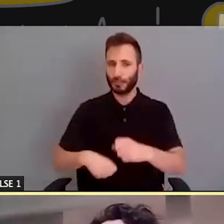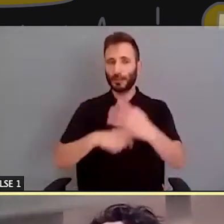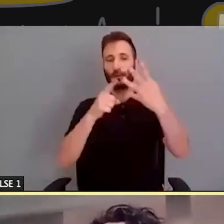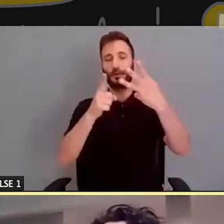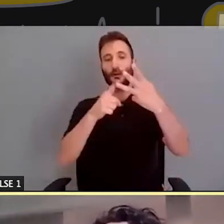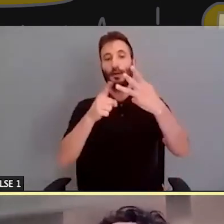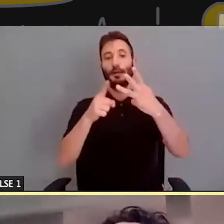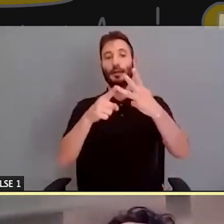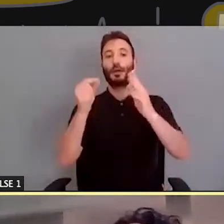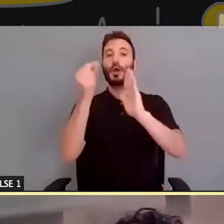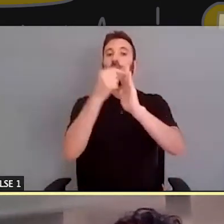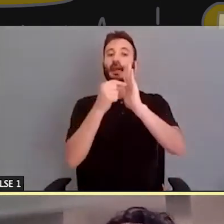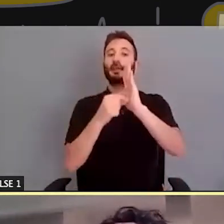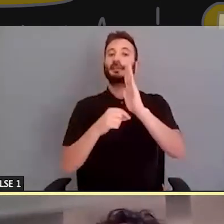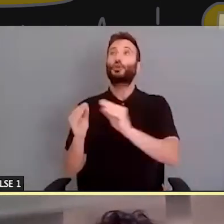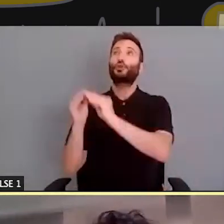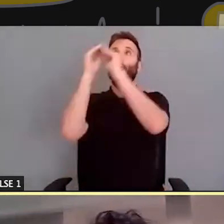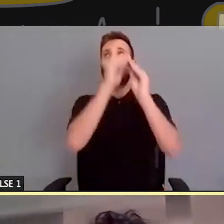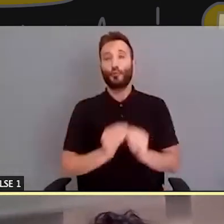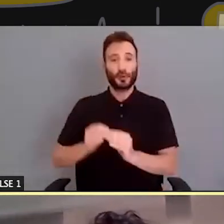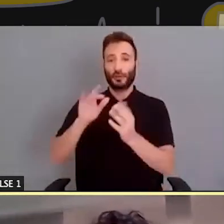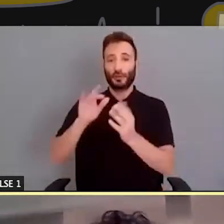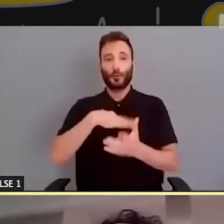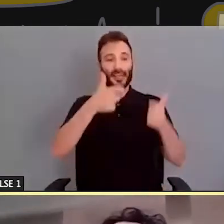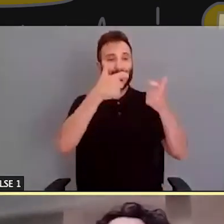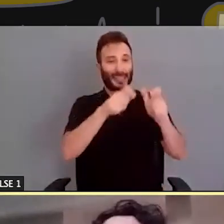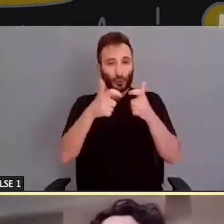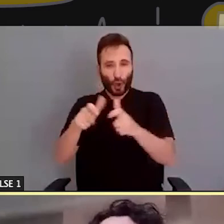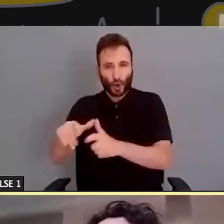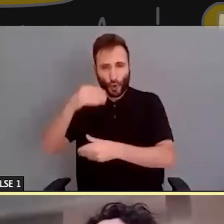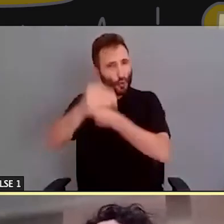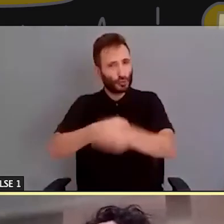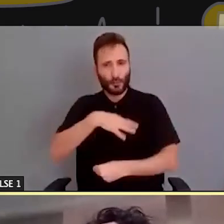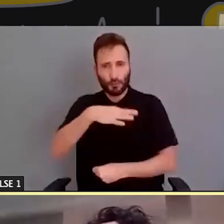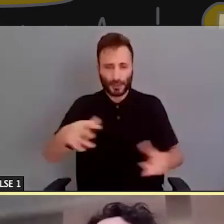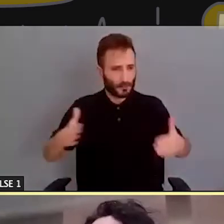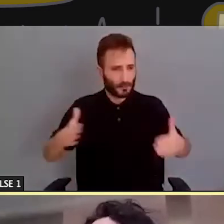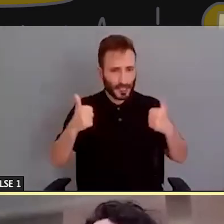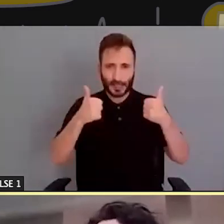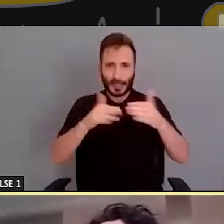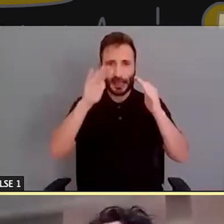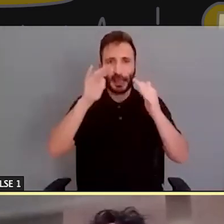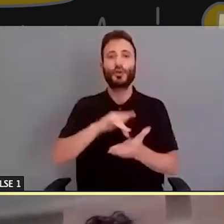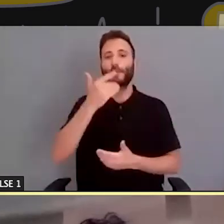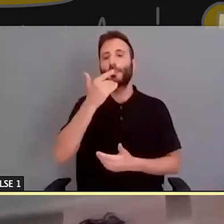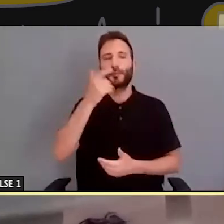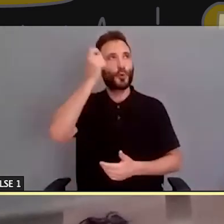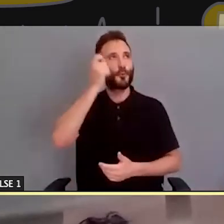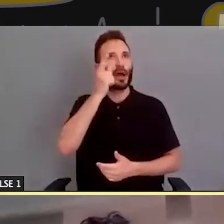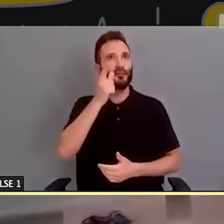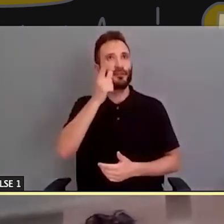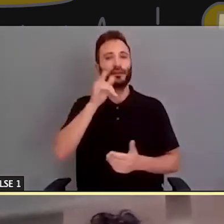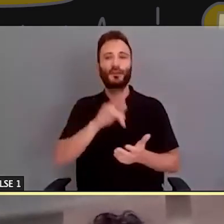requisitos comunes que son aplicables a cualquier subsector, que implican, bueno, pues, el tener en cuenta, por ejemplo, la legislación